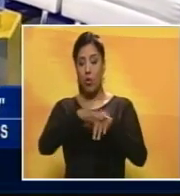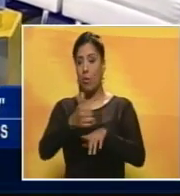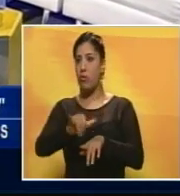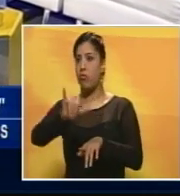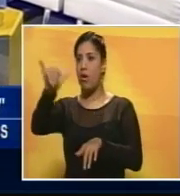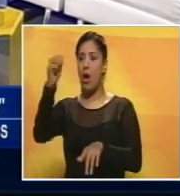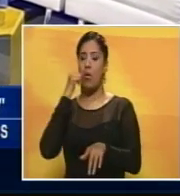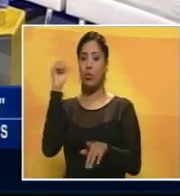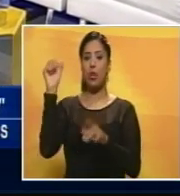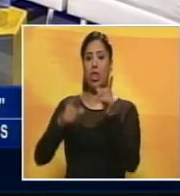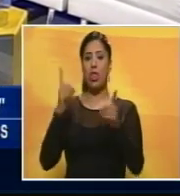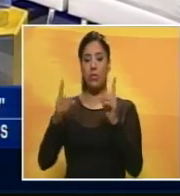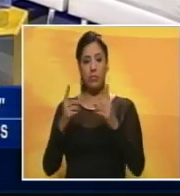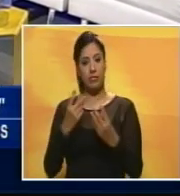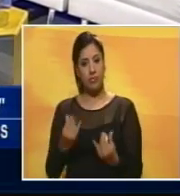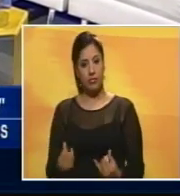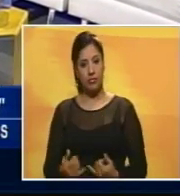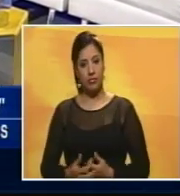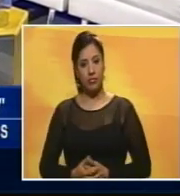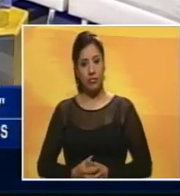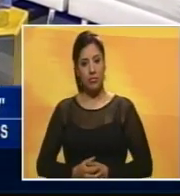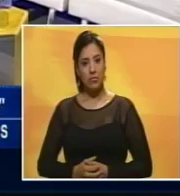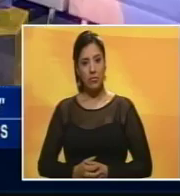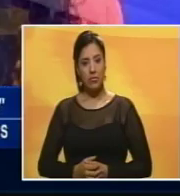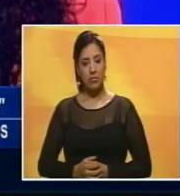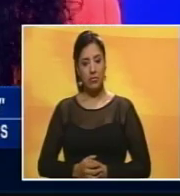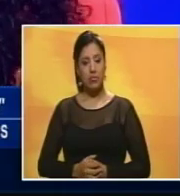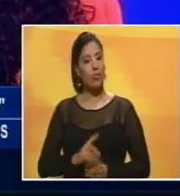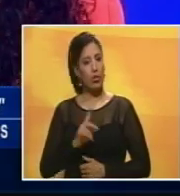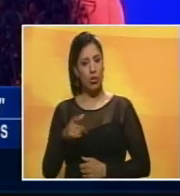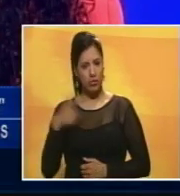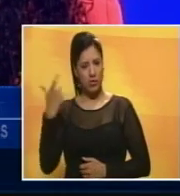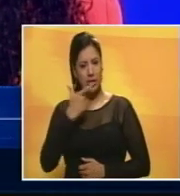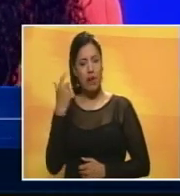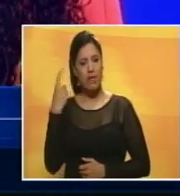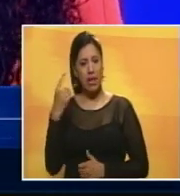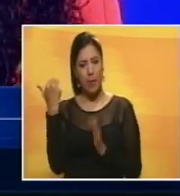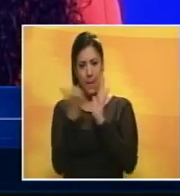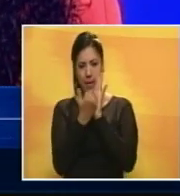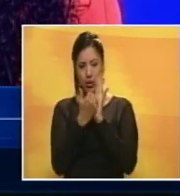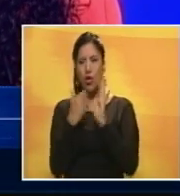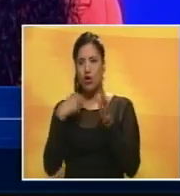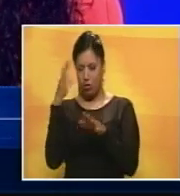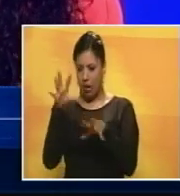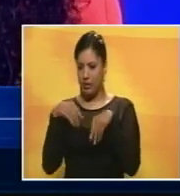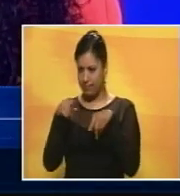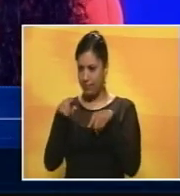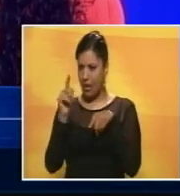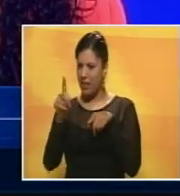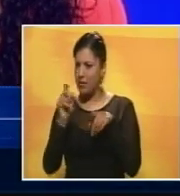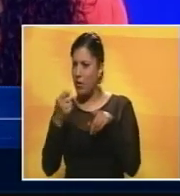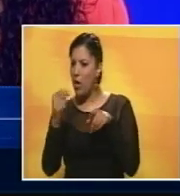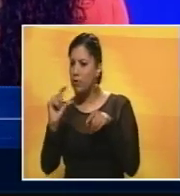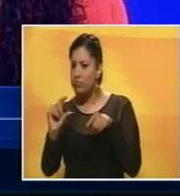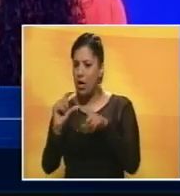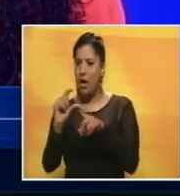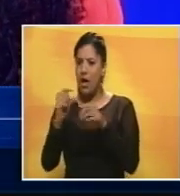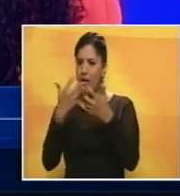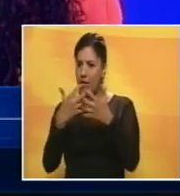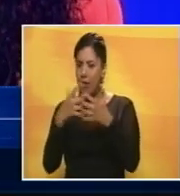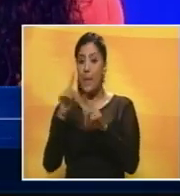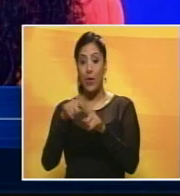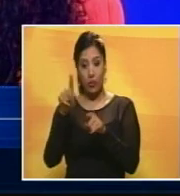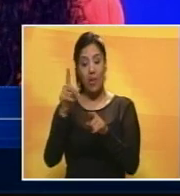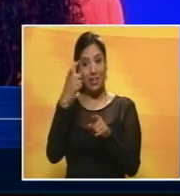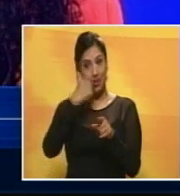los costos de los productos básicos. Es una sinceración de precios. Yo te voy a reconocer qué es lo que te cuesta a ti producir,